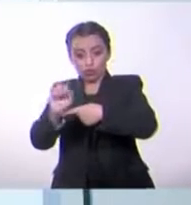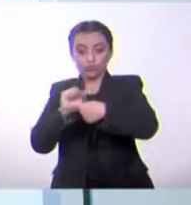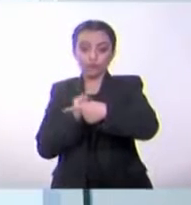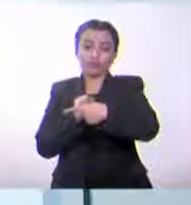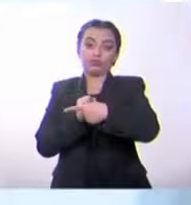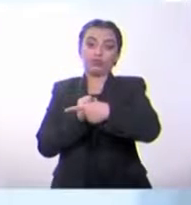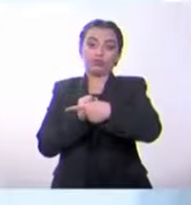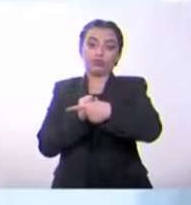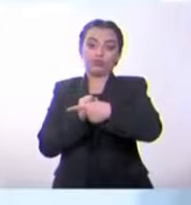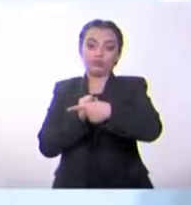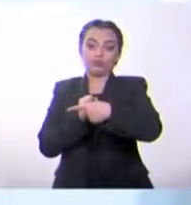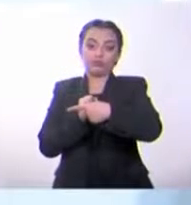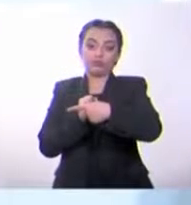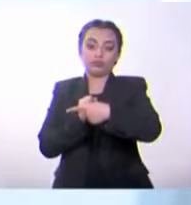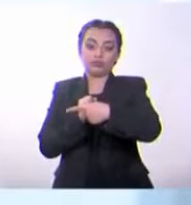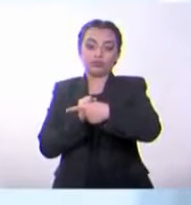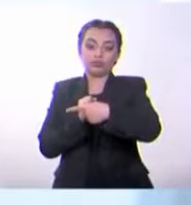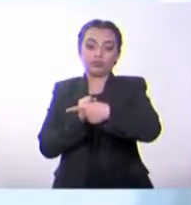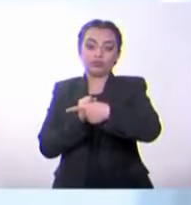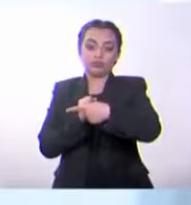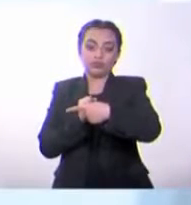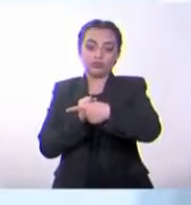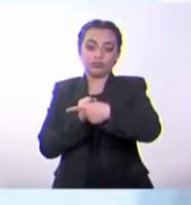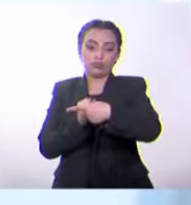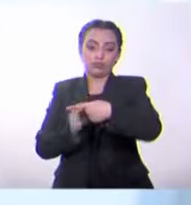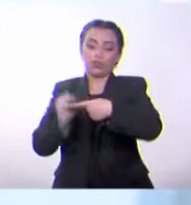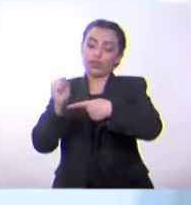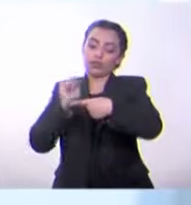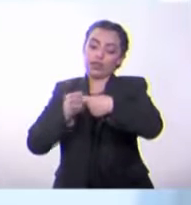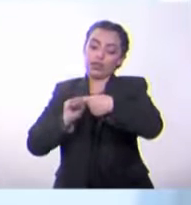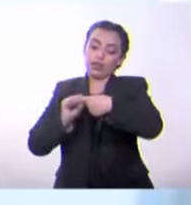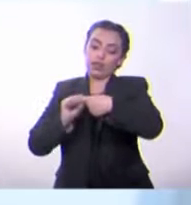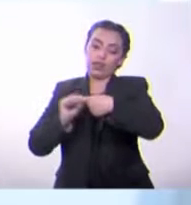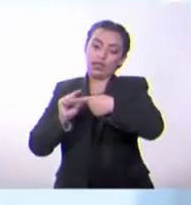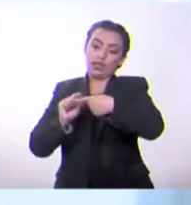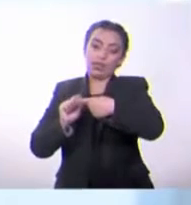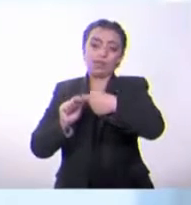es igual a los gramos de soluto